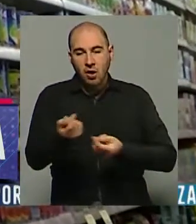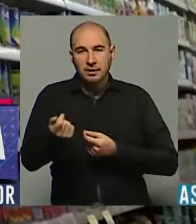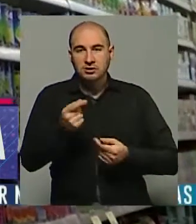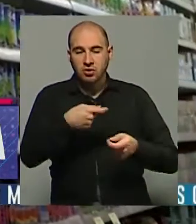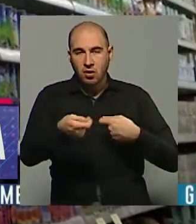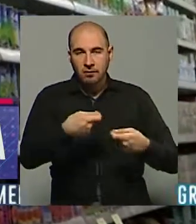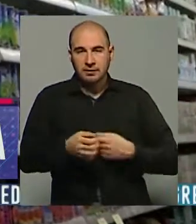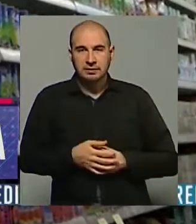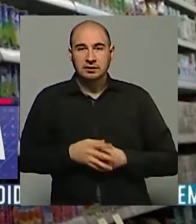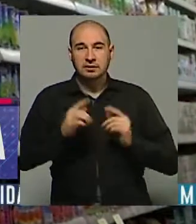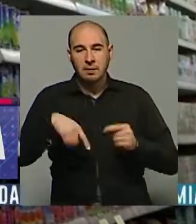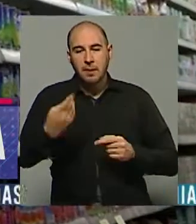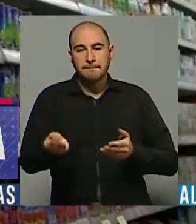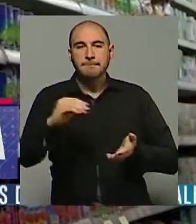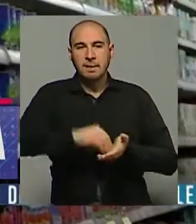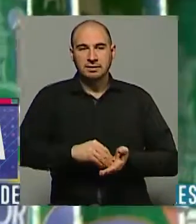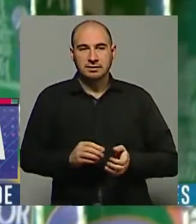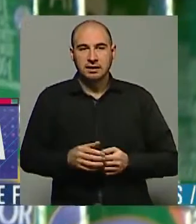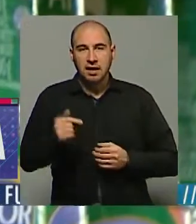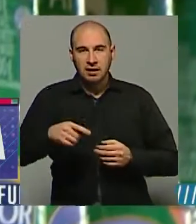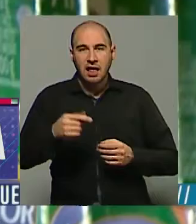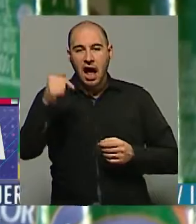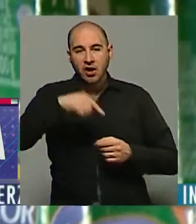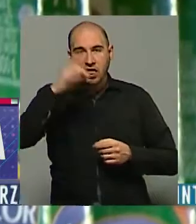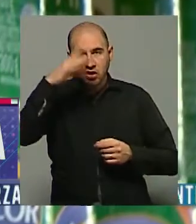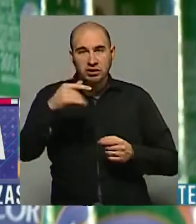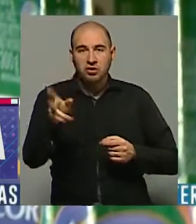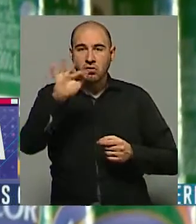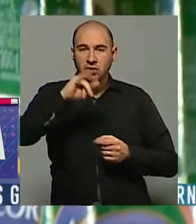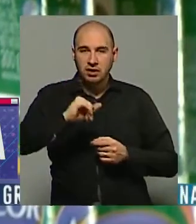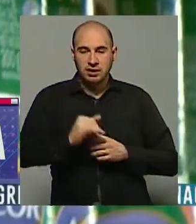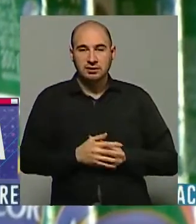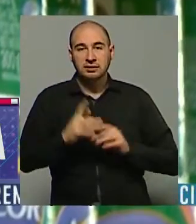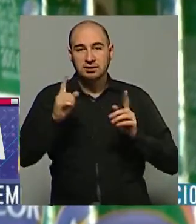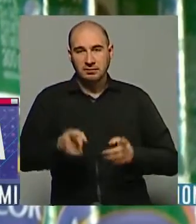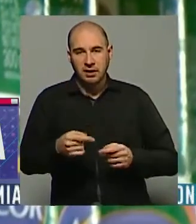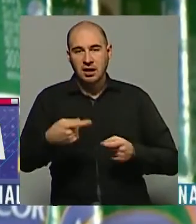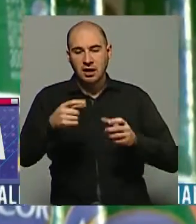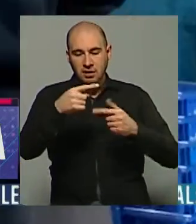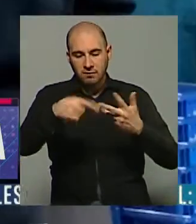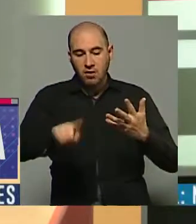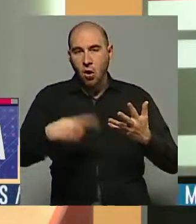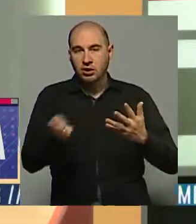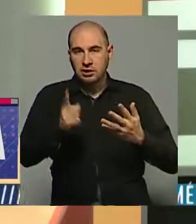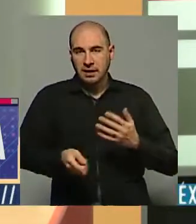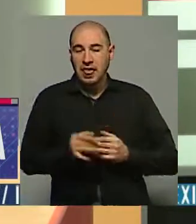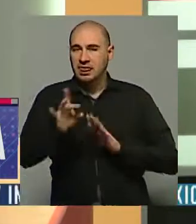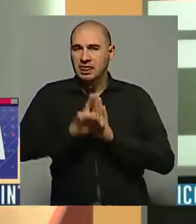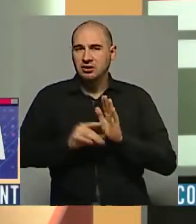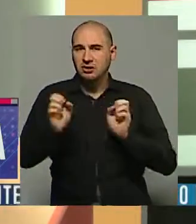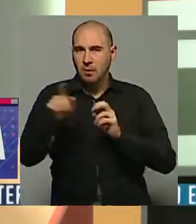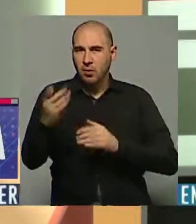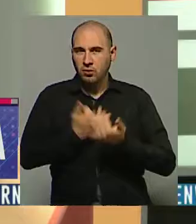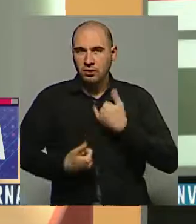minorista y seguramente va a ir por más a través de una Hora 12 para todos los días de la semana y para muchos más rubros. Bueno, el dato con respecto a esto